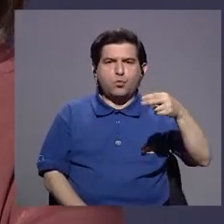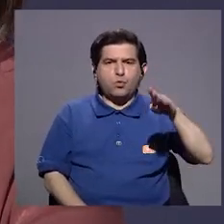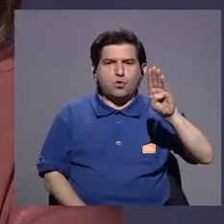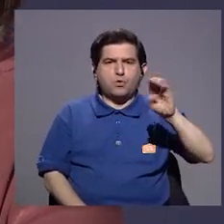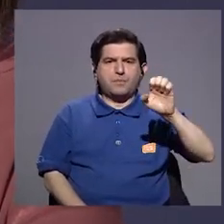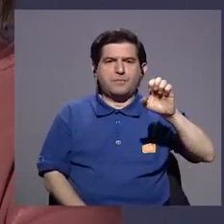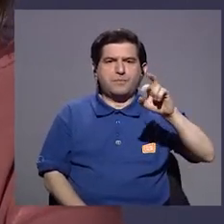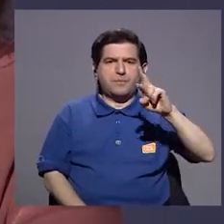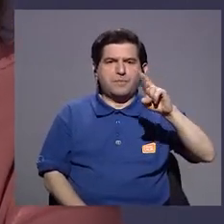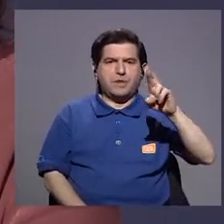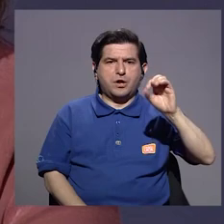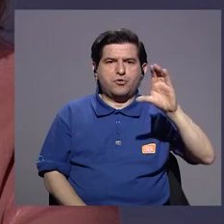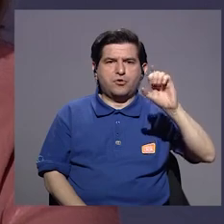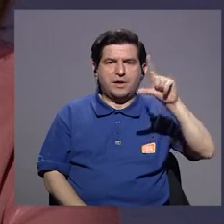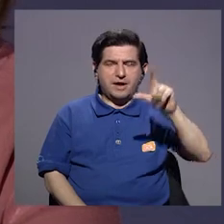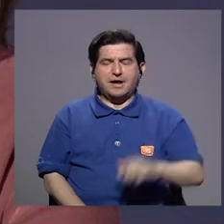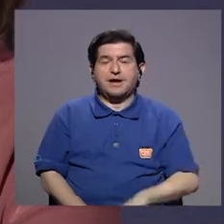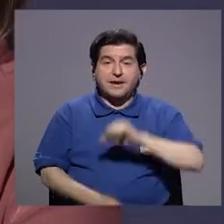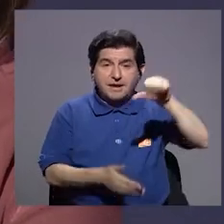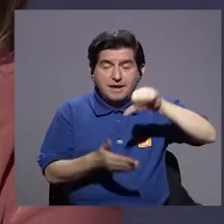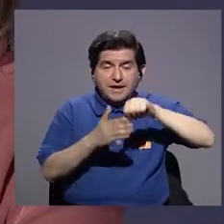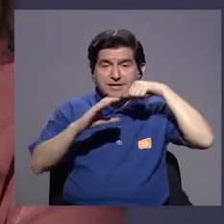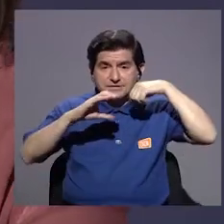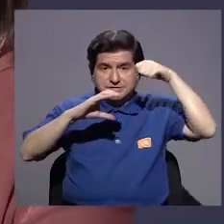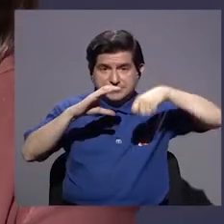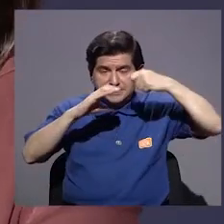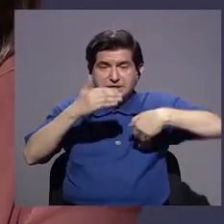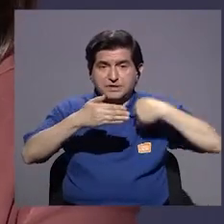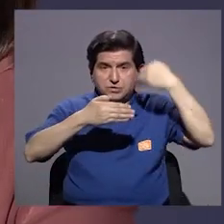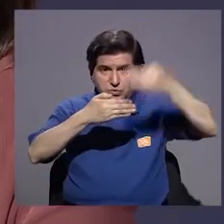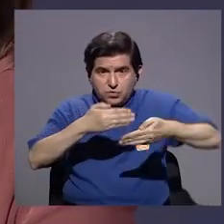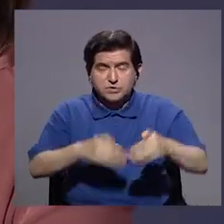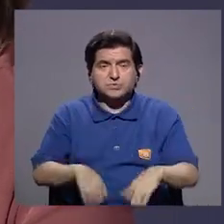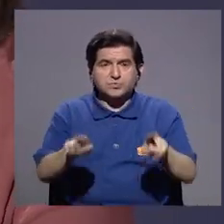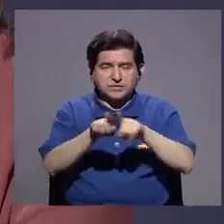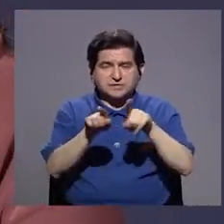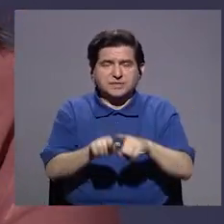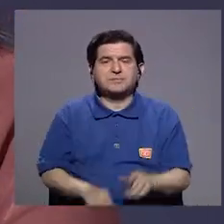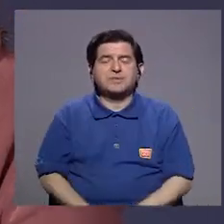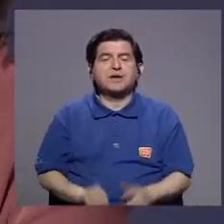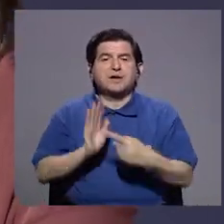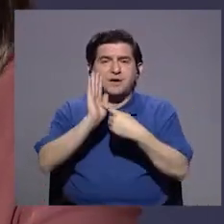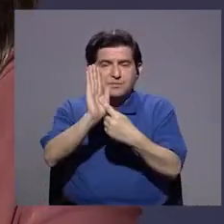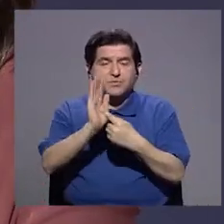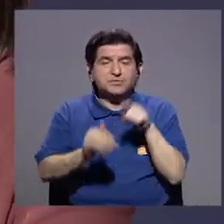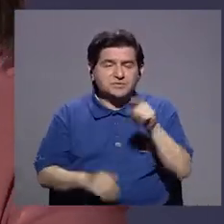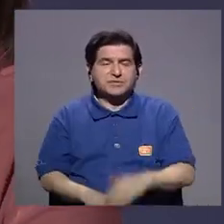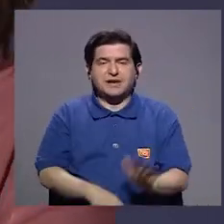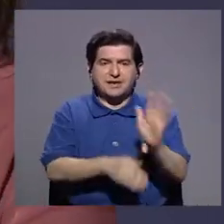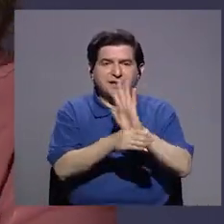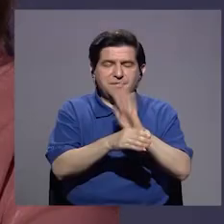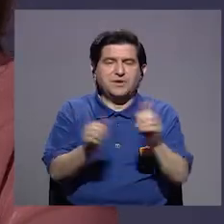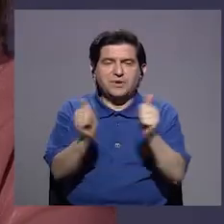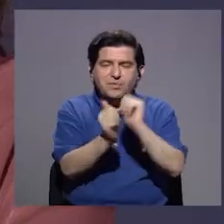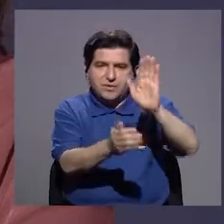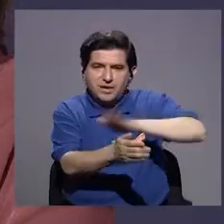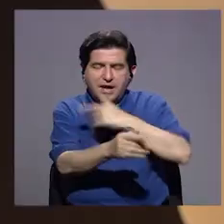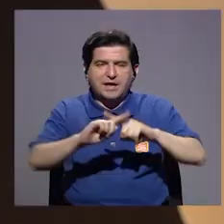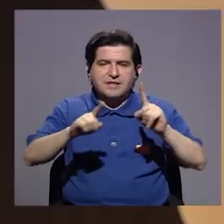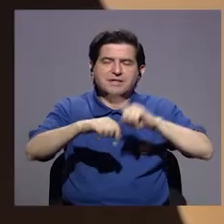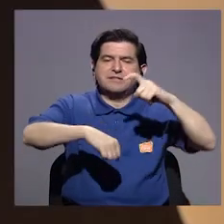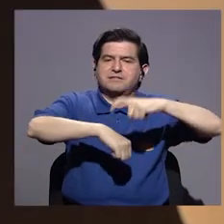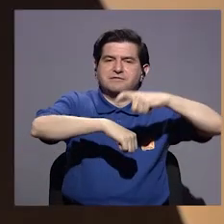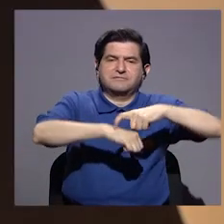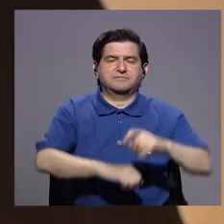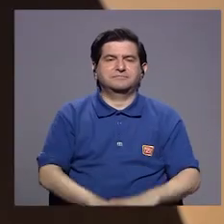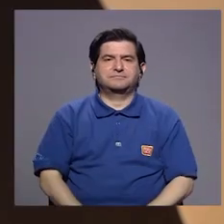la dirección de bandas, el Centro de Cine, podamos empezar a girar uh-huh. el Retorno musicalizado en vivo en otros momentos. Sí. No,